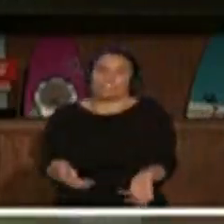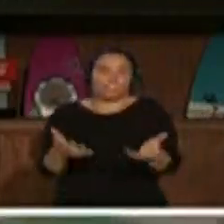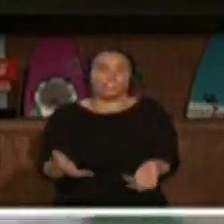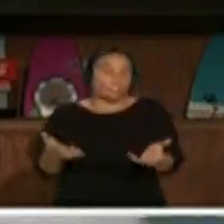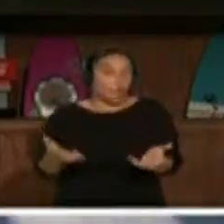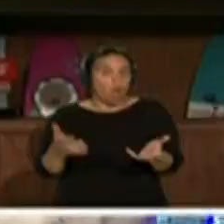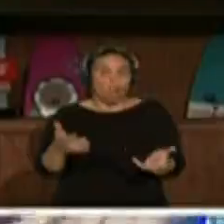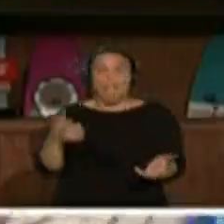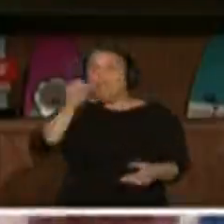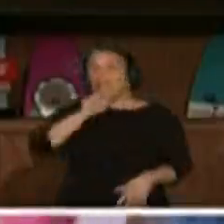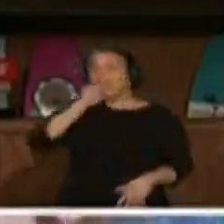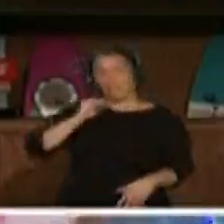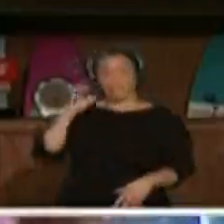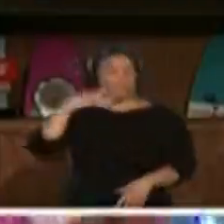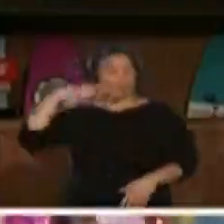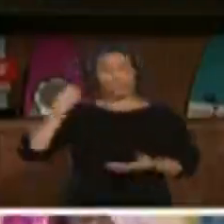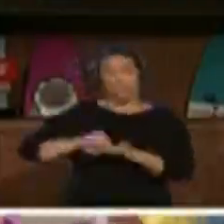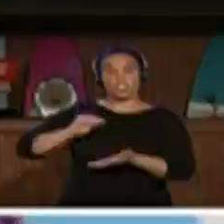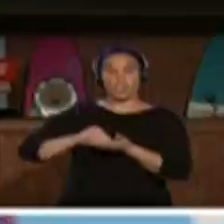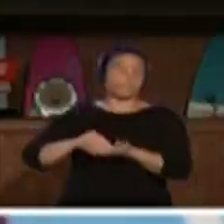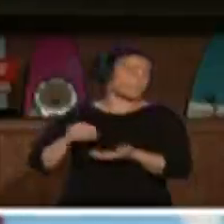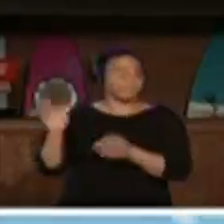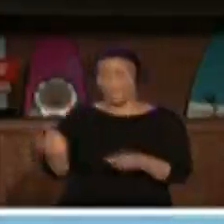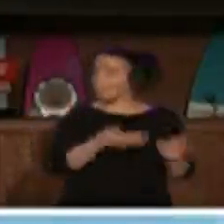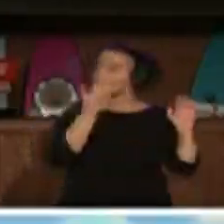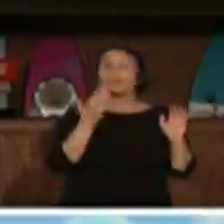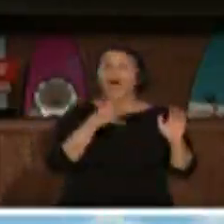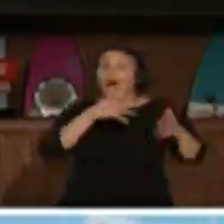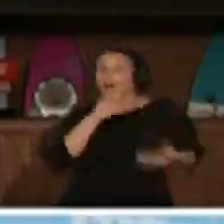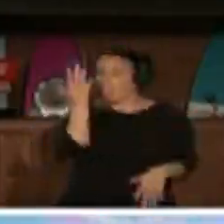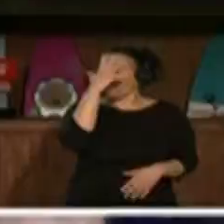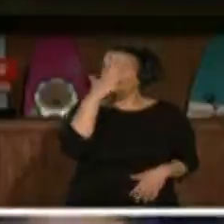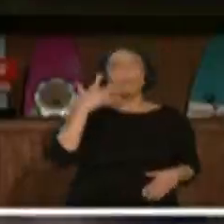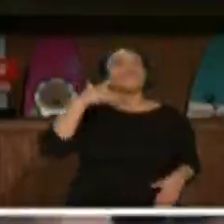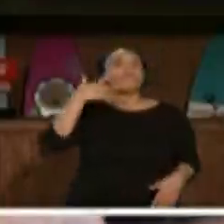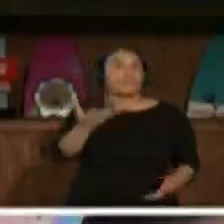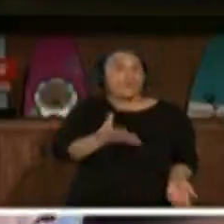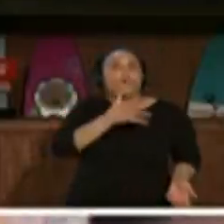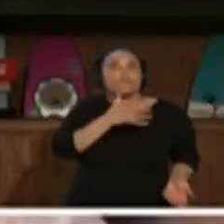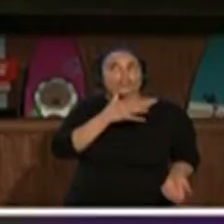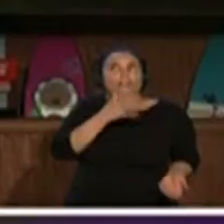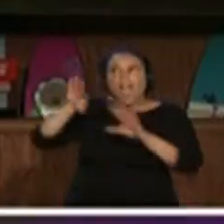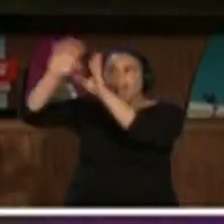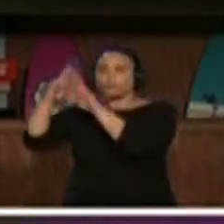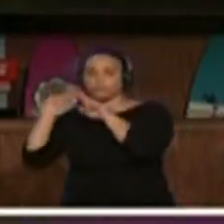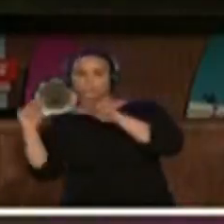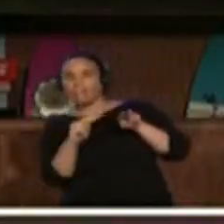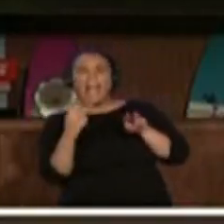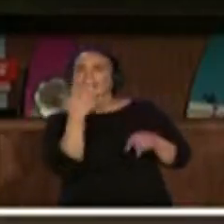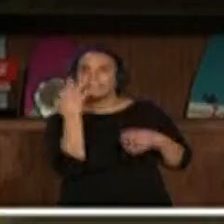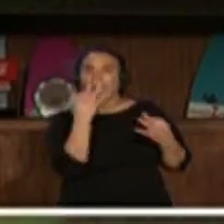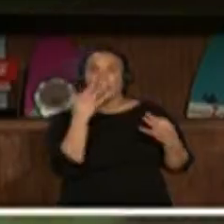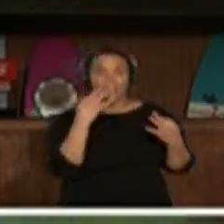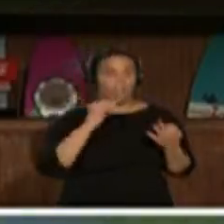de la salsa son recuerdos ya borrosos. Hoy es carnaval famoso, que se vende al mundo entero. La gala de